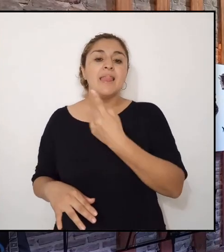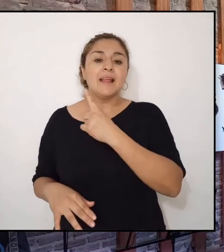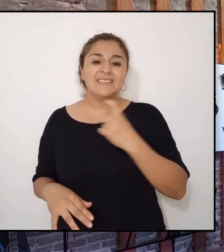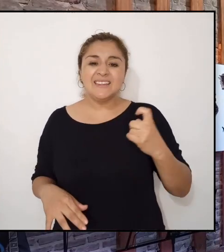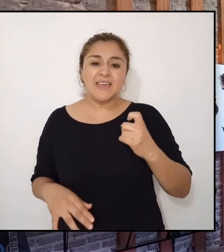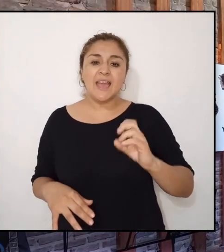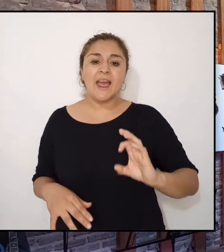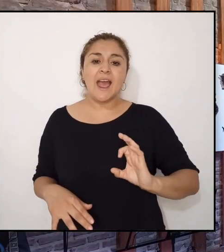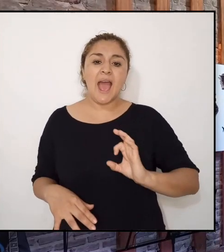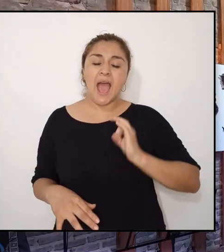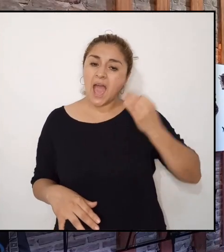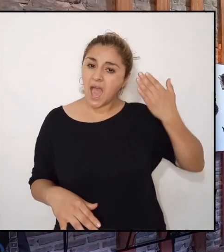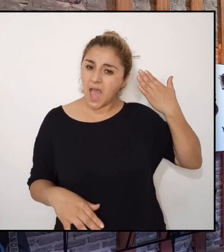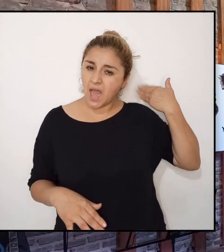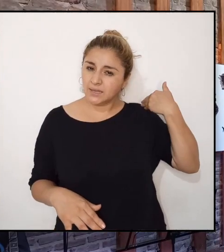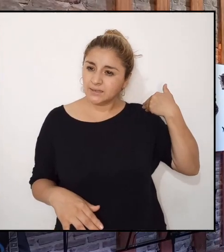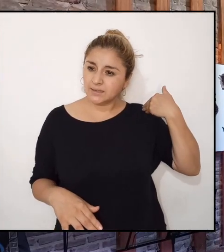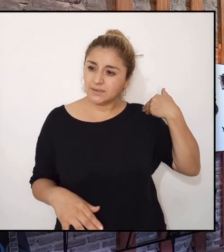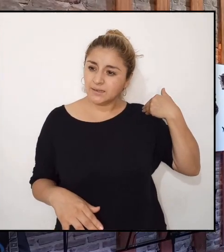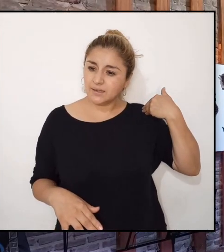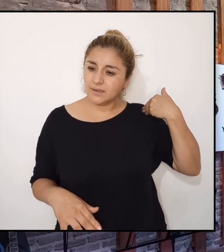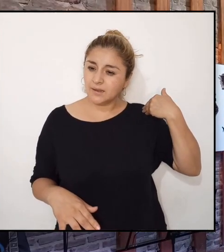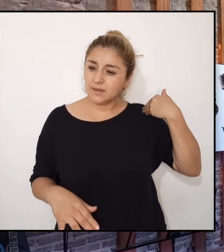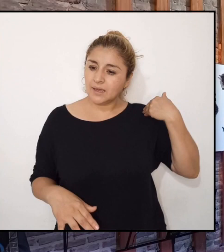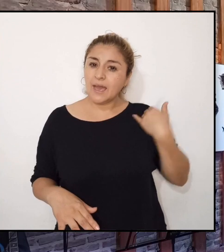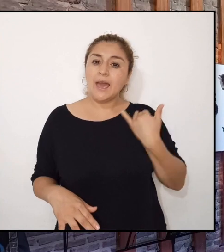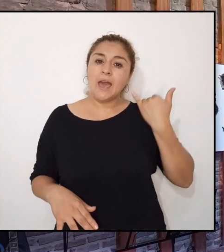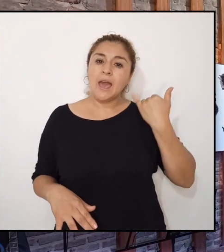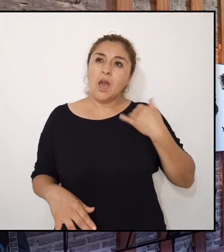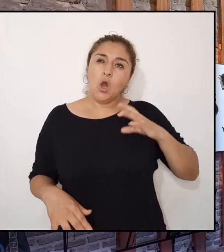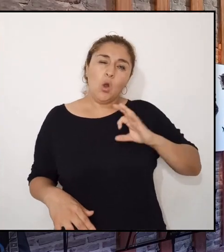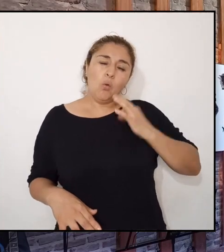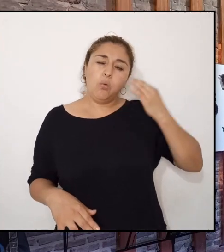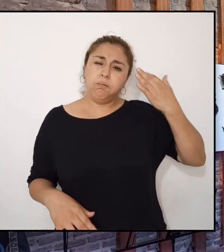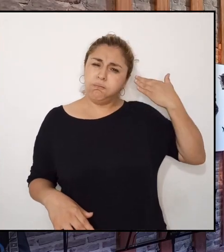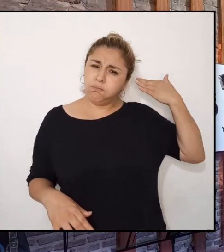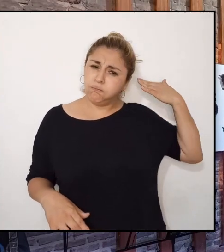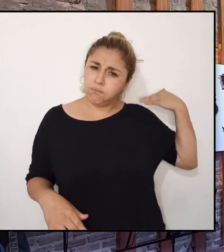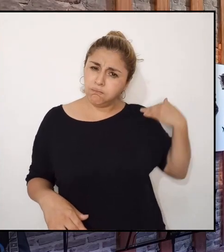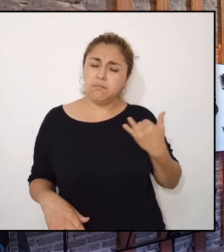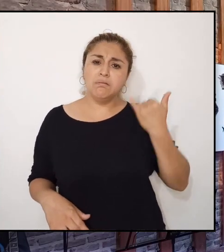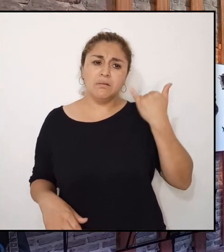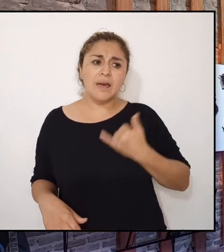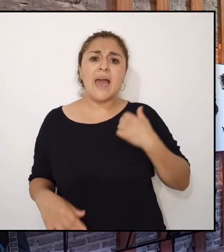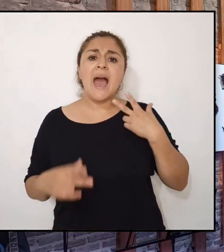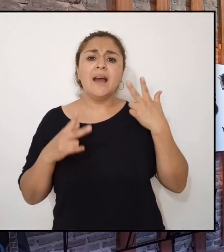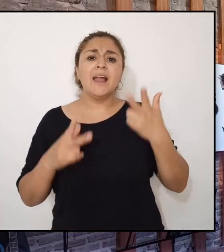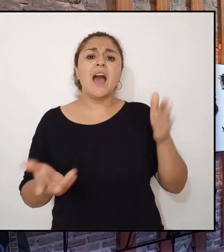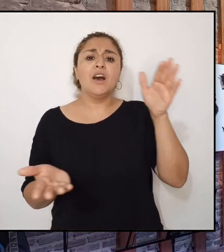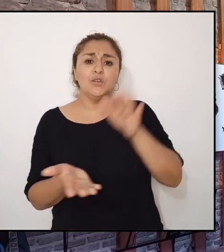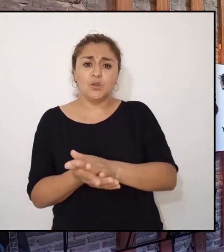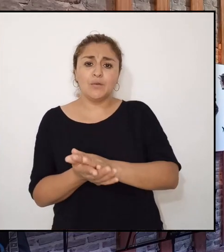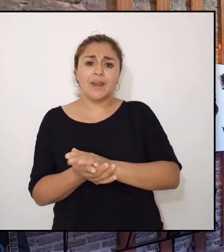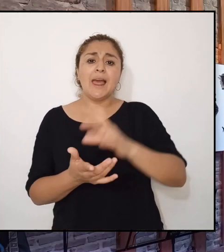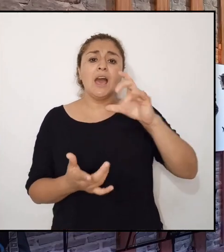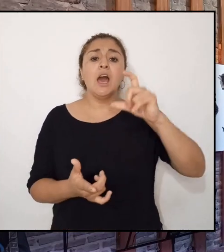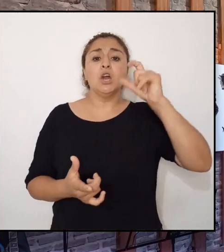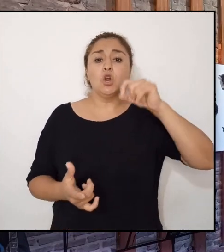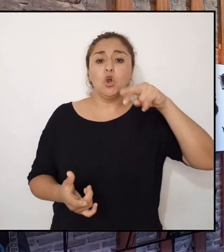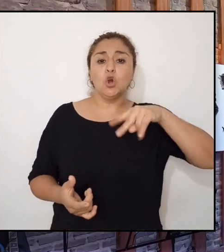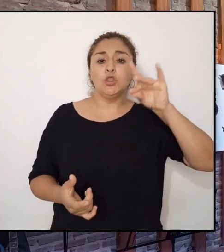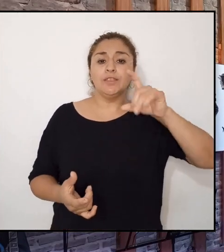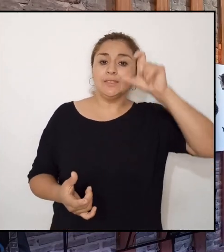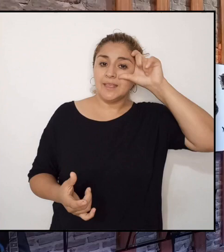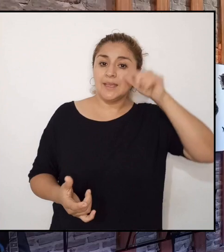la lluvia era por la condensación de las nubes, etc. Bueno, en el libro de Job, que es uno de los libros más antiguos de la